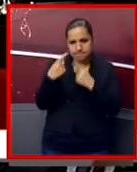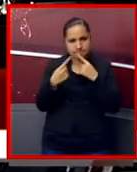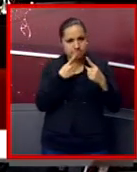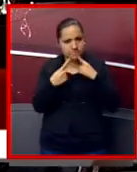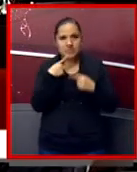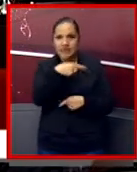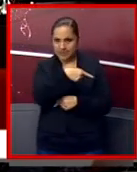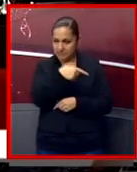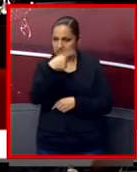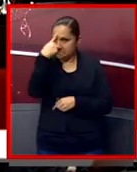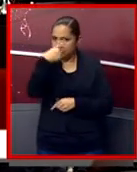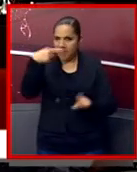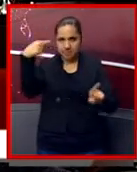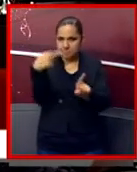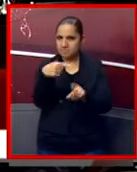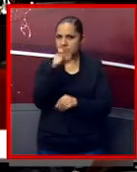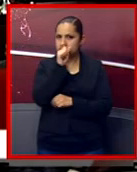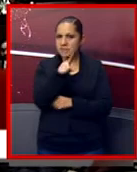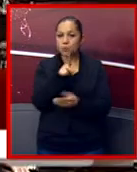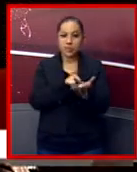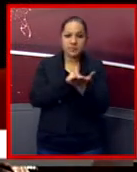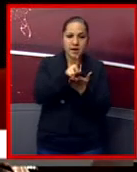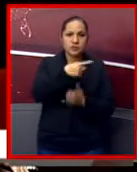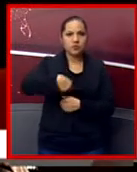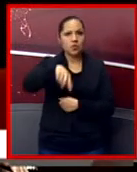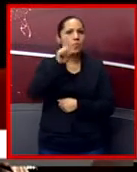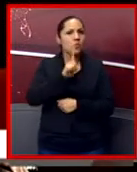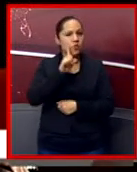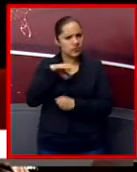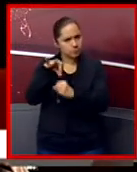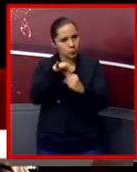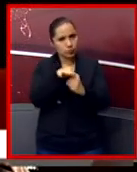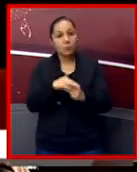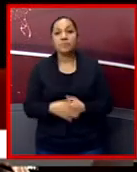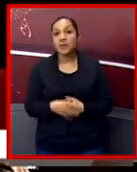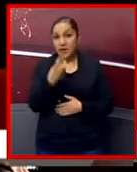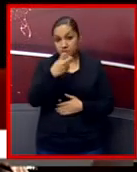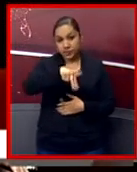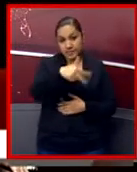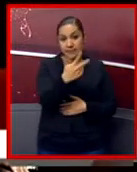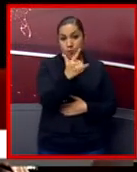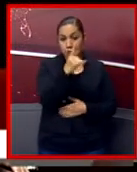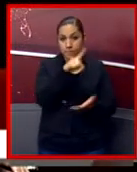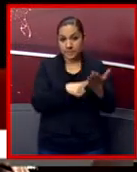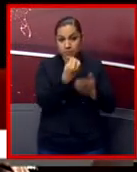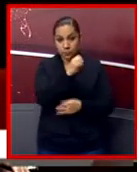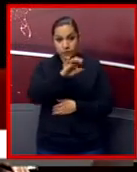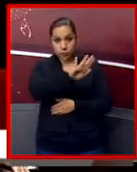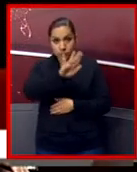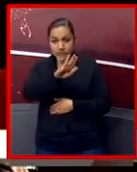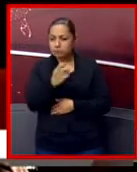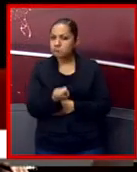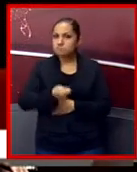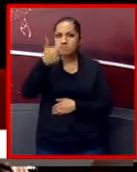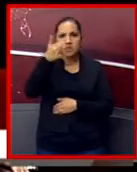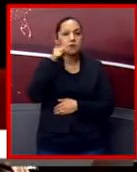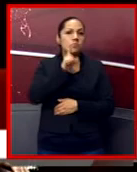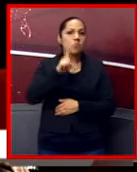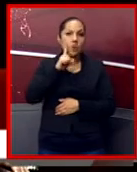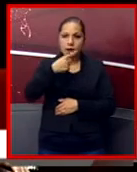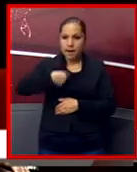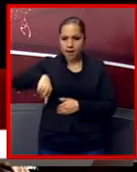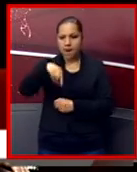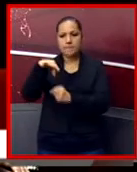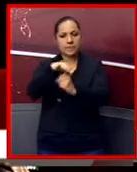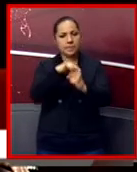a ejercer el voto. Así, el 3 de julio de 1955, votaron por primera vez las mujeres en la elección